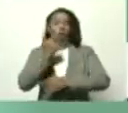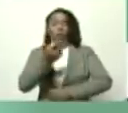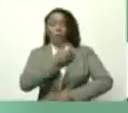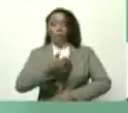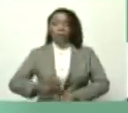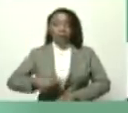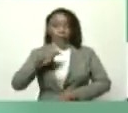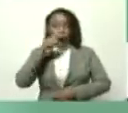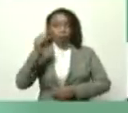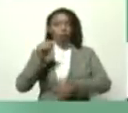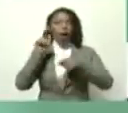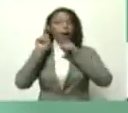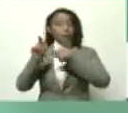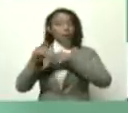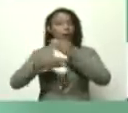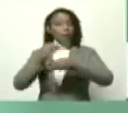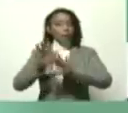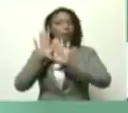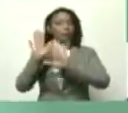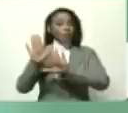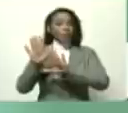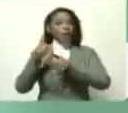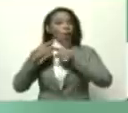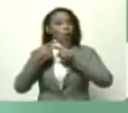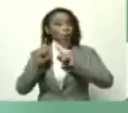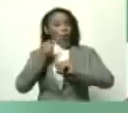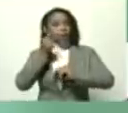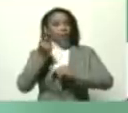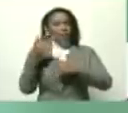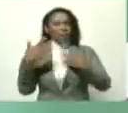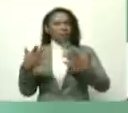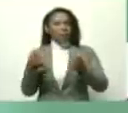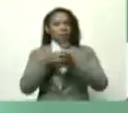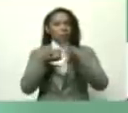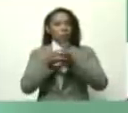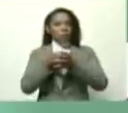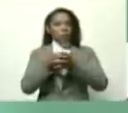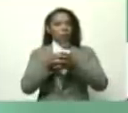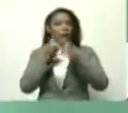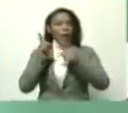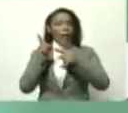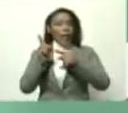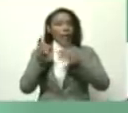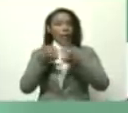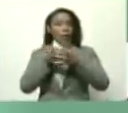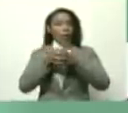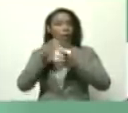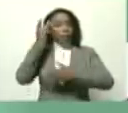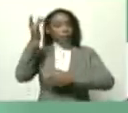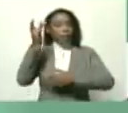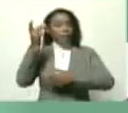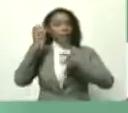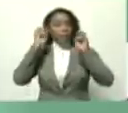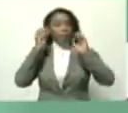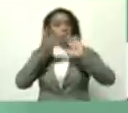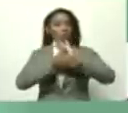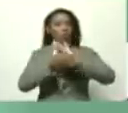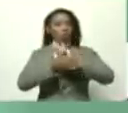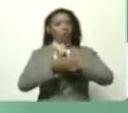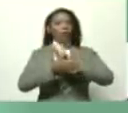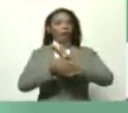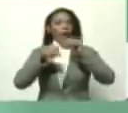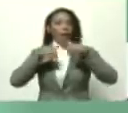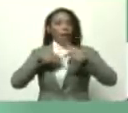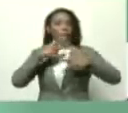ser. Otro tanto te puedo decir sobre esas bandas. Ese aparato de inteligencia está relacionado con